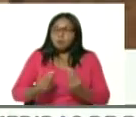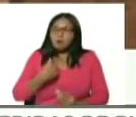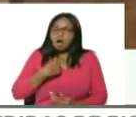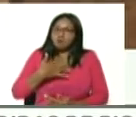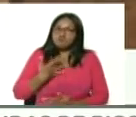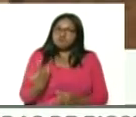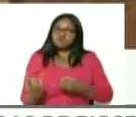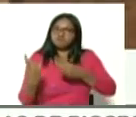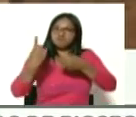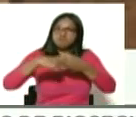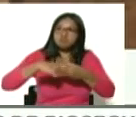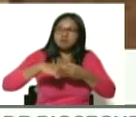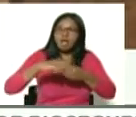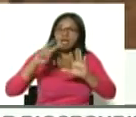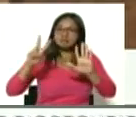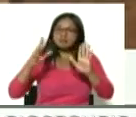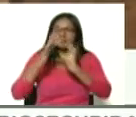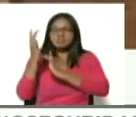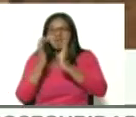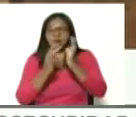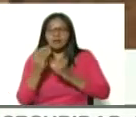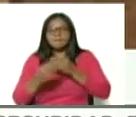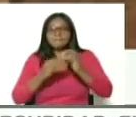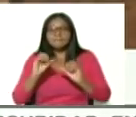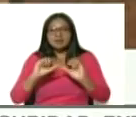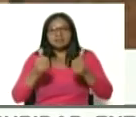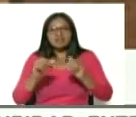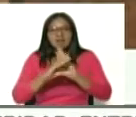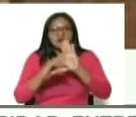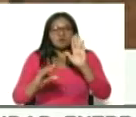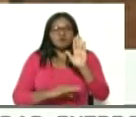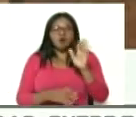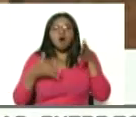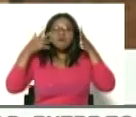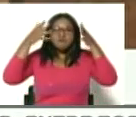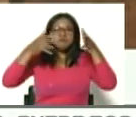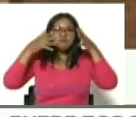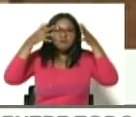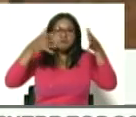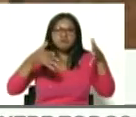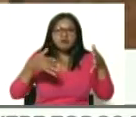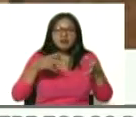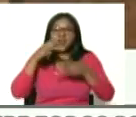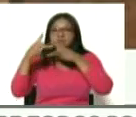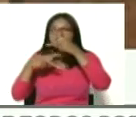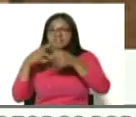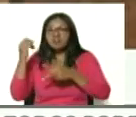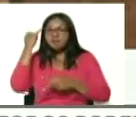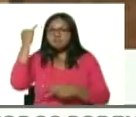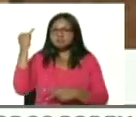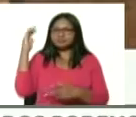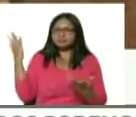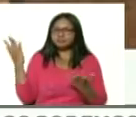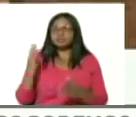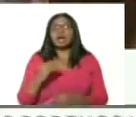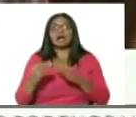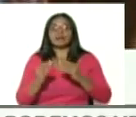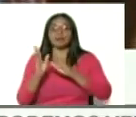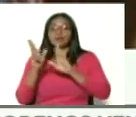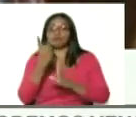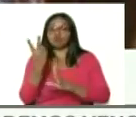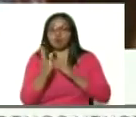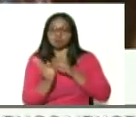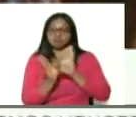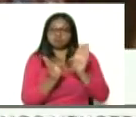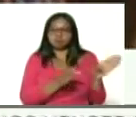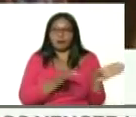para incorporarme el 7 de abril y hacer mi curso de formación política ideológica? Vamos a hacerlo en dos etapas, presidente. El 7 de abril vamos a iniciar